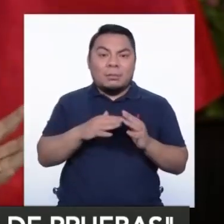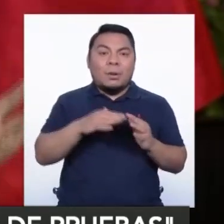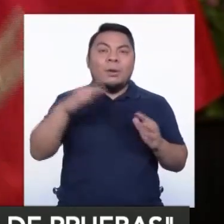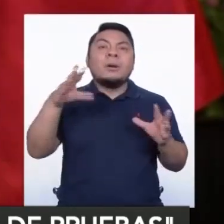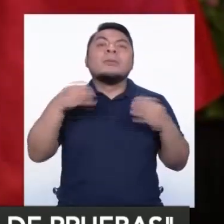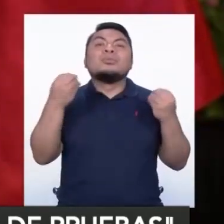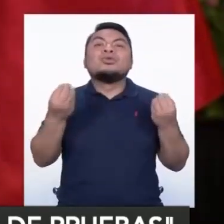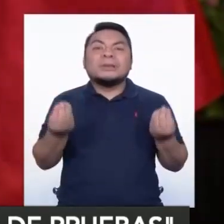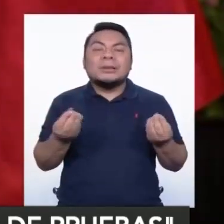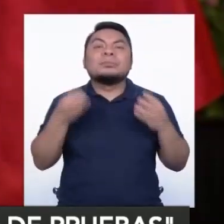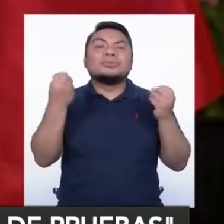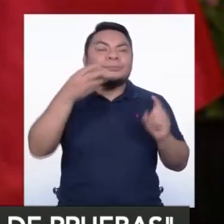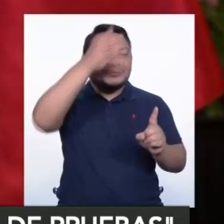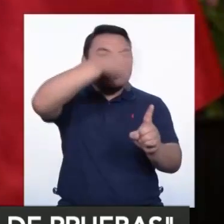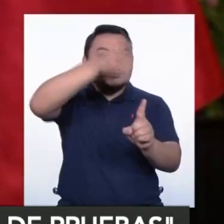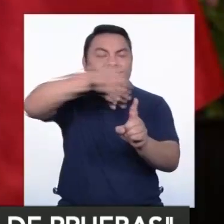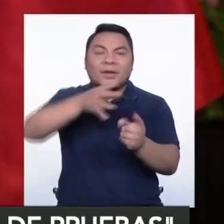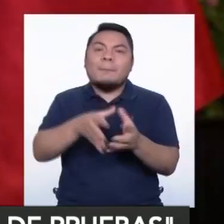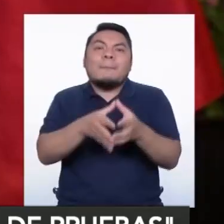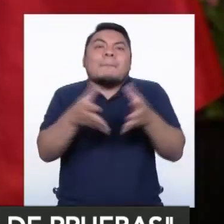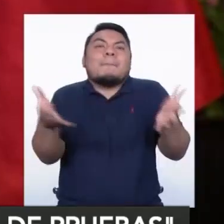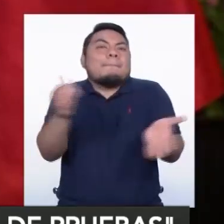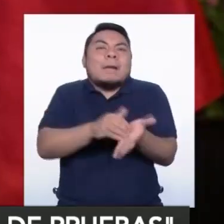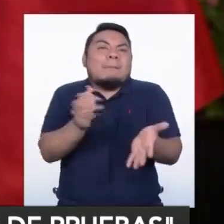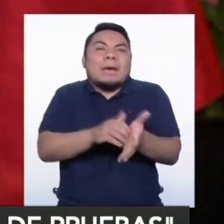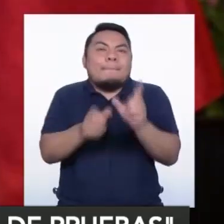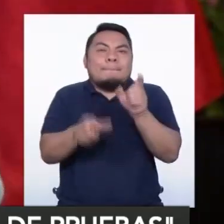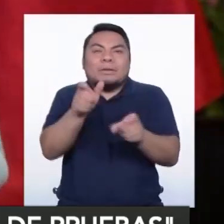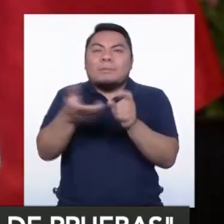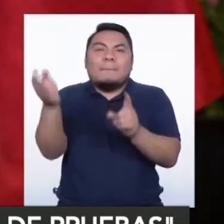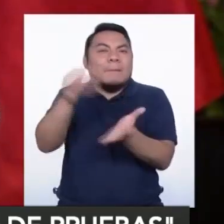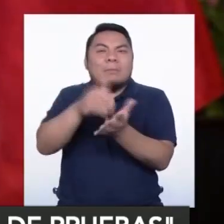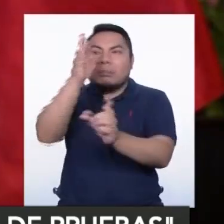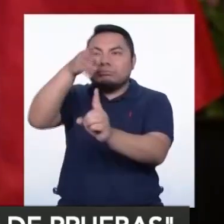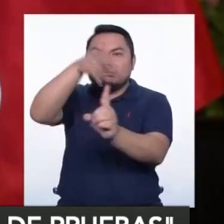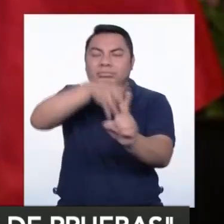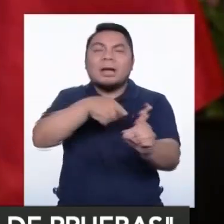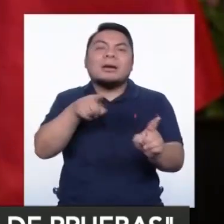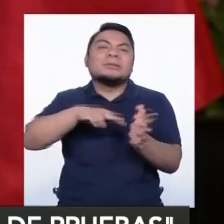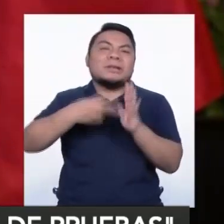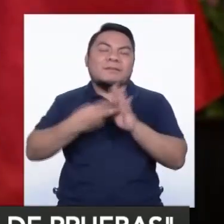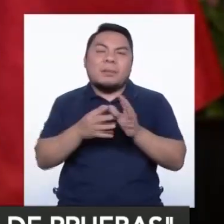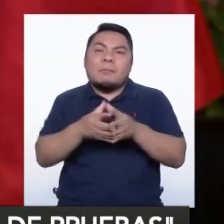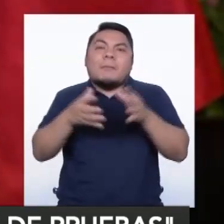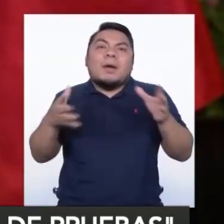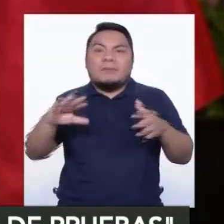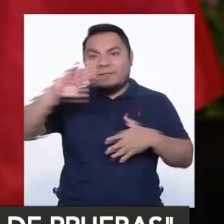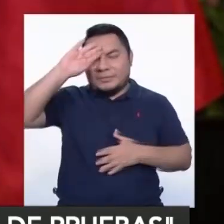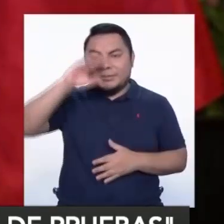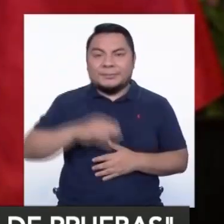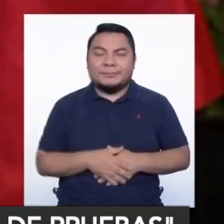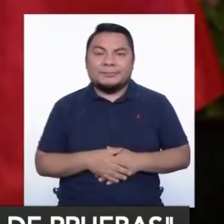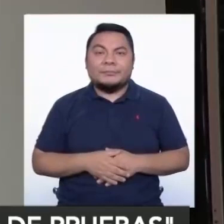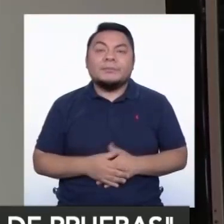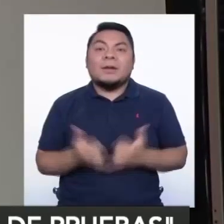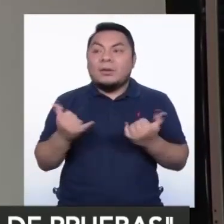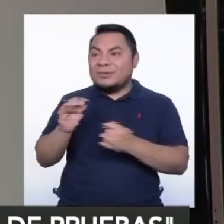aumentado 67.000 personas que hemos muestreado, ¿no? Sin embargo, aquí vemos, y ahora sí nos referimos a las